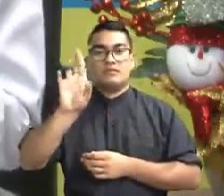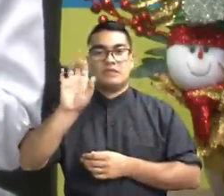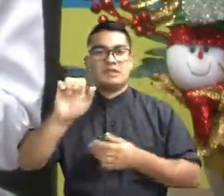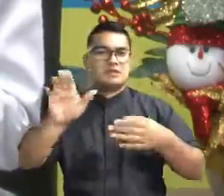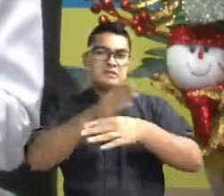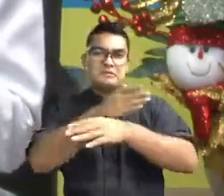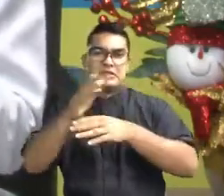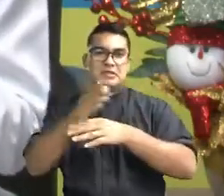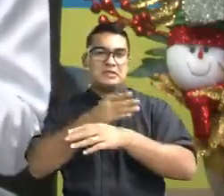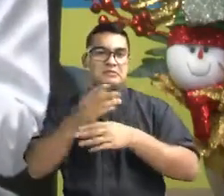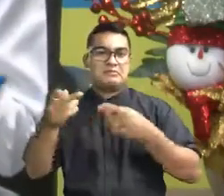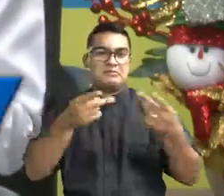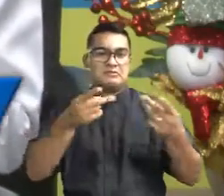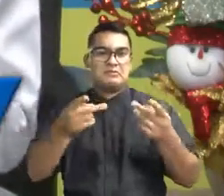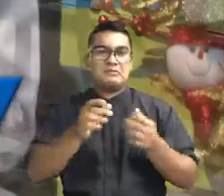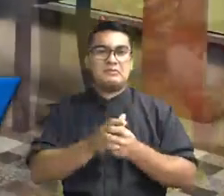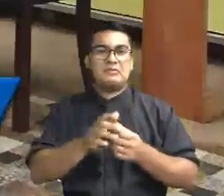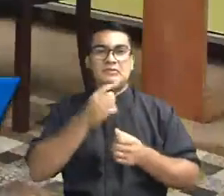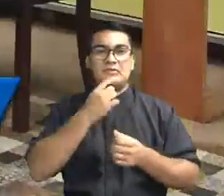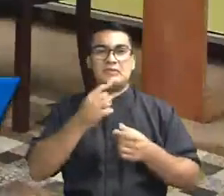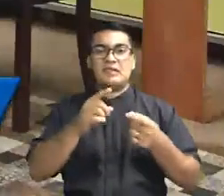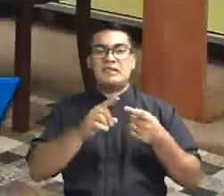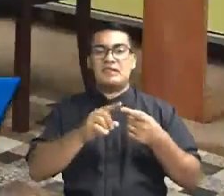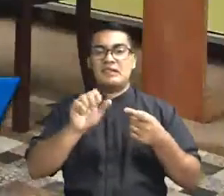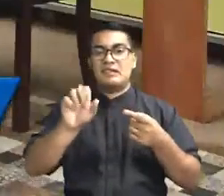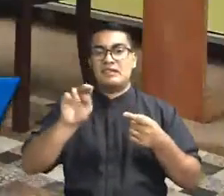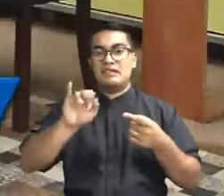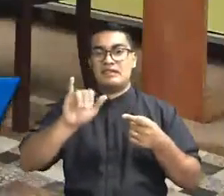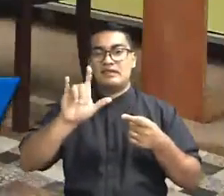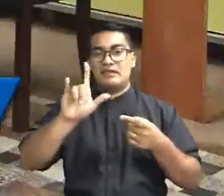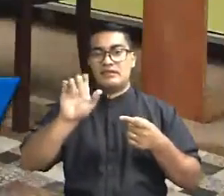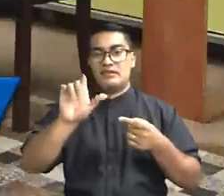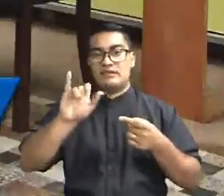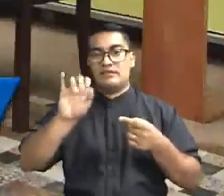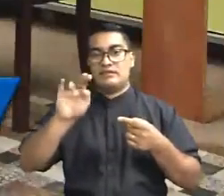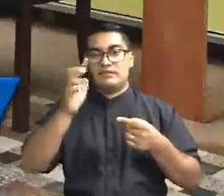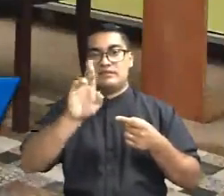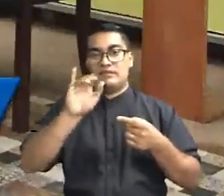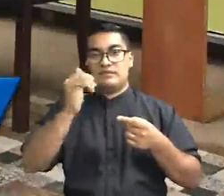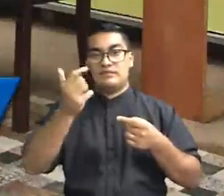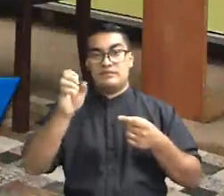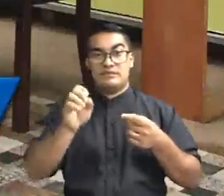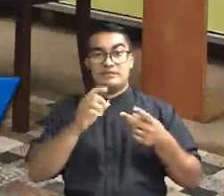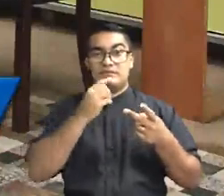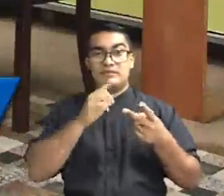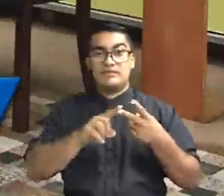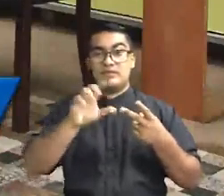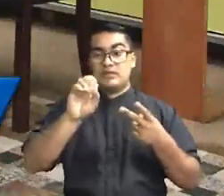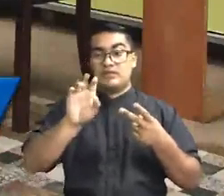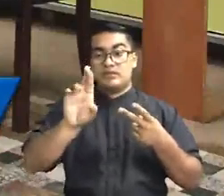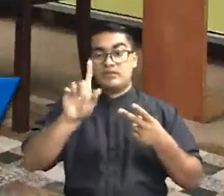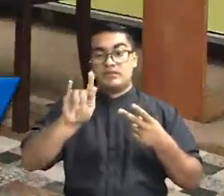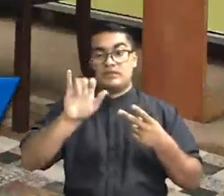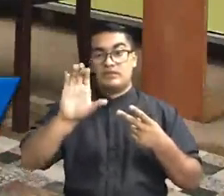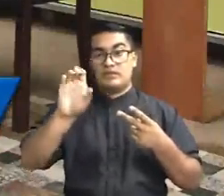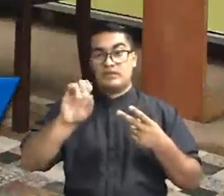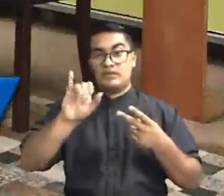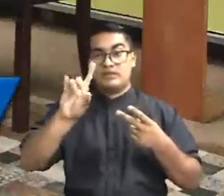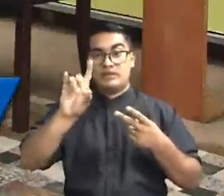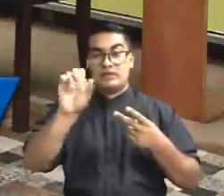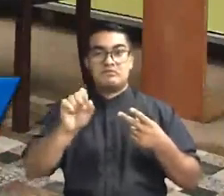desde betagonistas, anticolinérgicos, y podemos utilizar también corticoides inhalados según pues